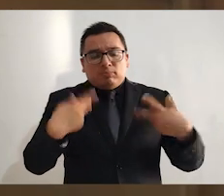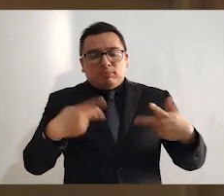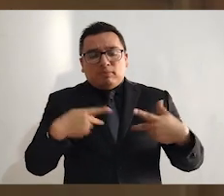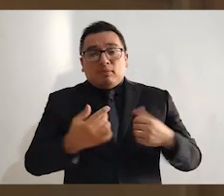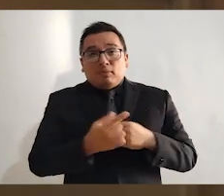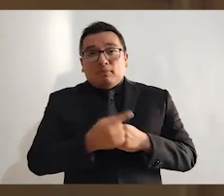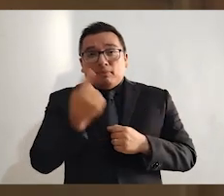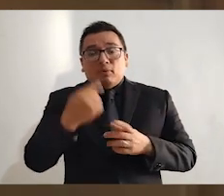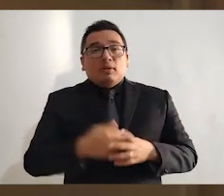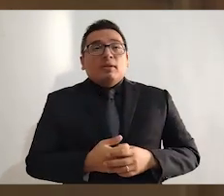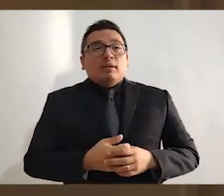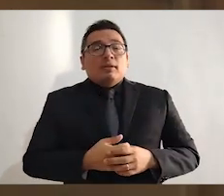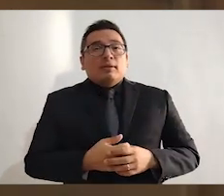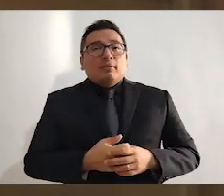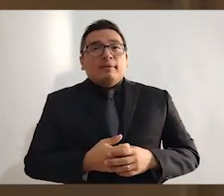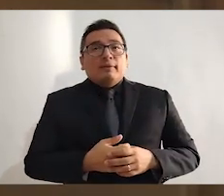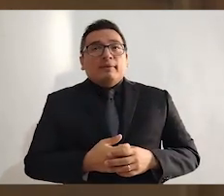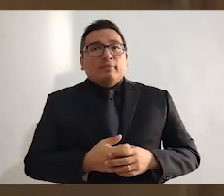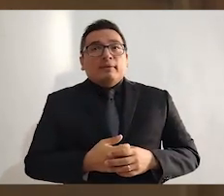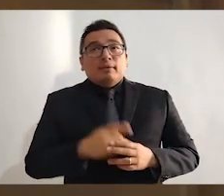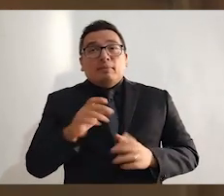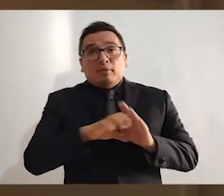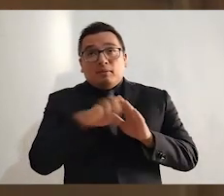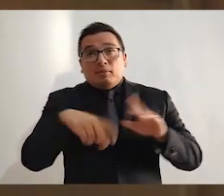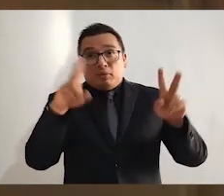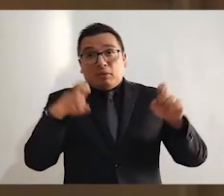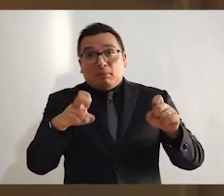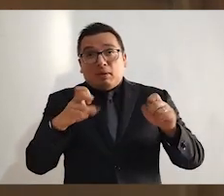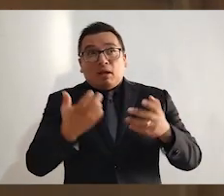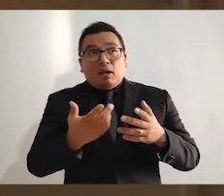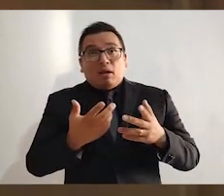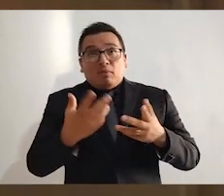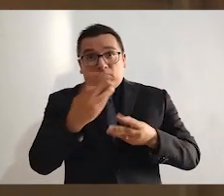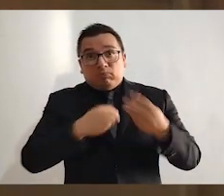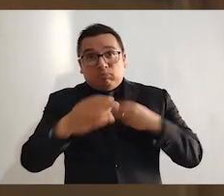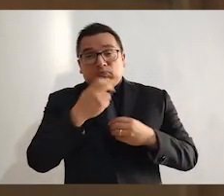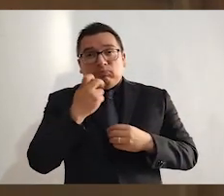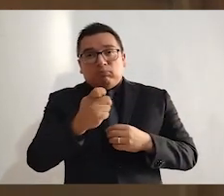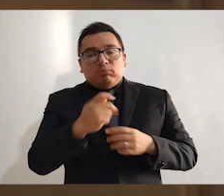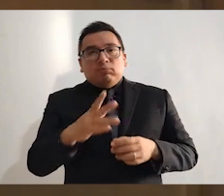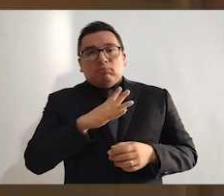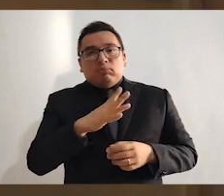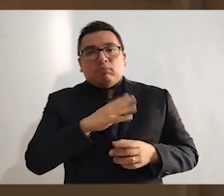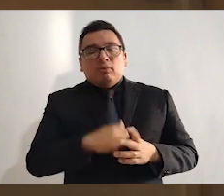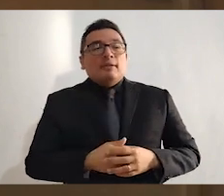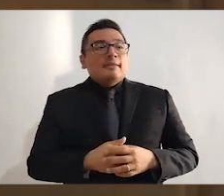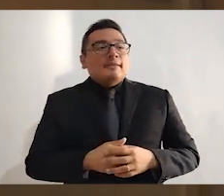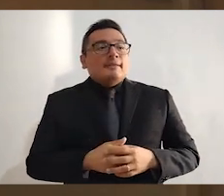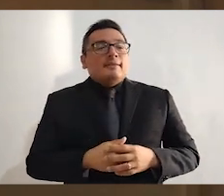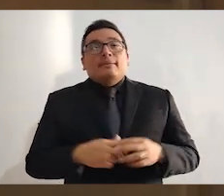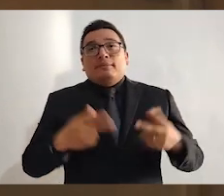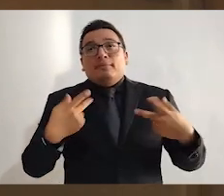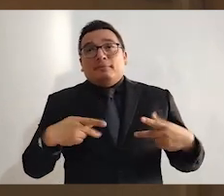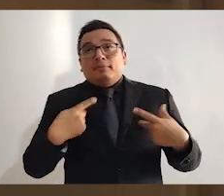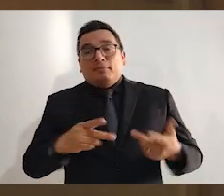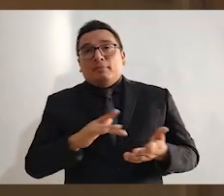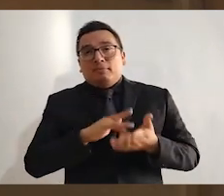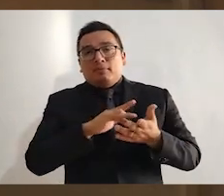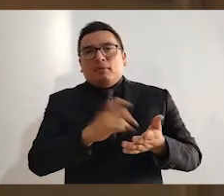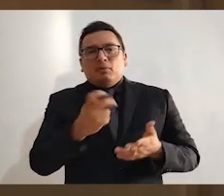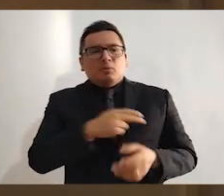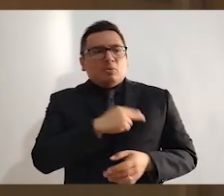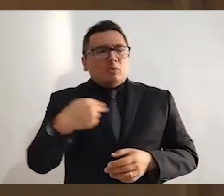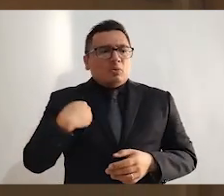personas, porque yo creo que si hablamos de inclusión, hablamos de convivencia. Entonces, ¿cómo vamos a poder bajar